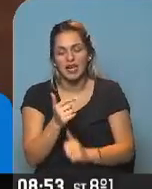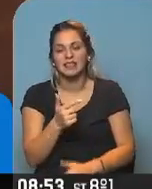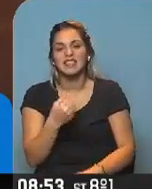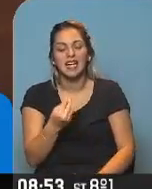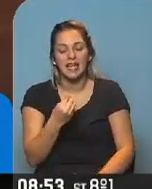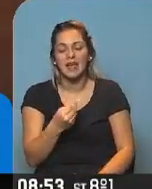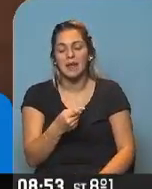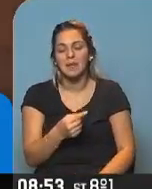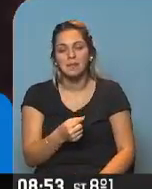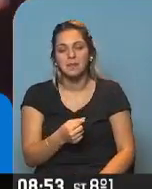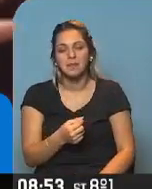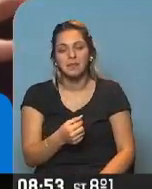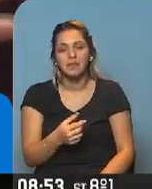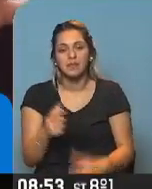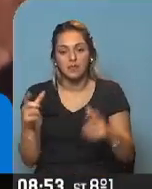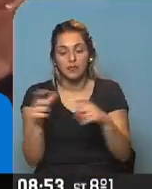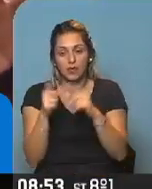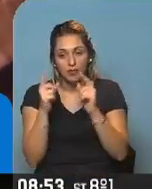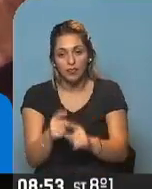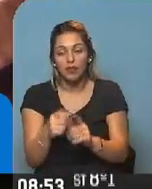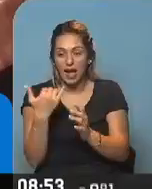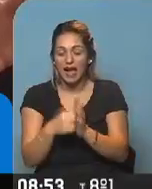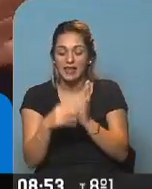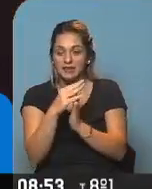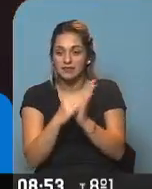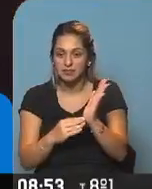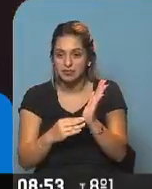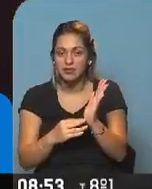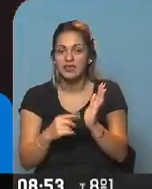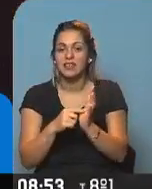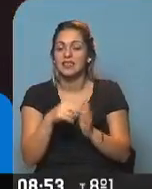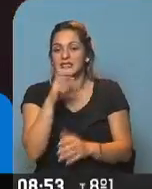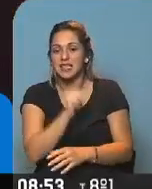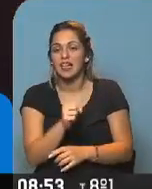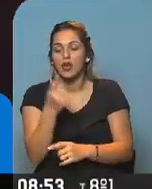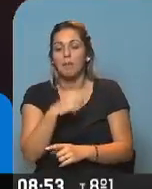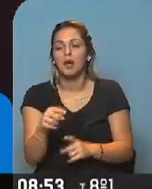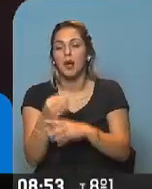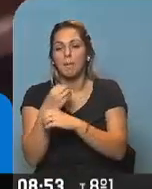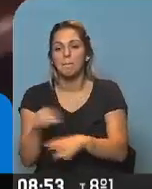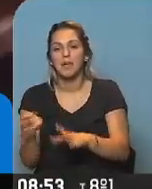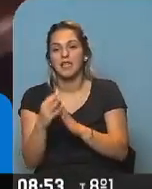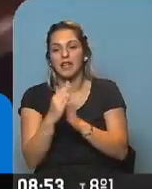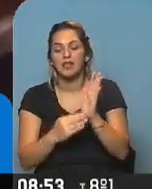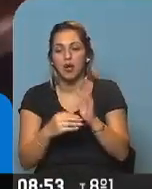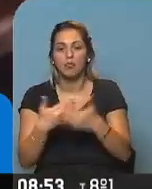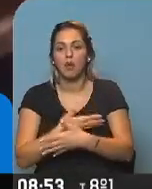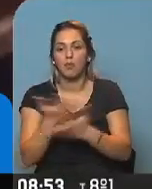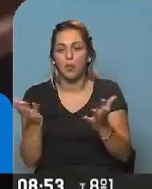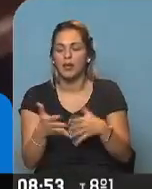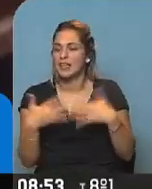es que se conservan las actas de las sesiones secretas pero se perdieron las actas de las sesiones públicas con lo cual